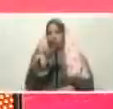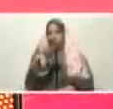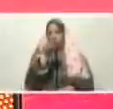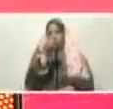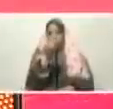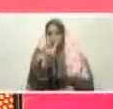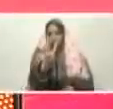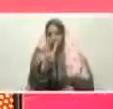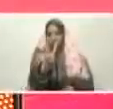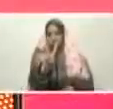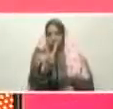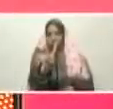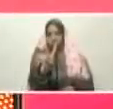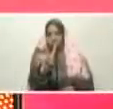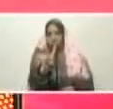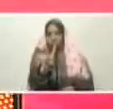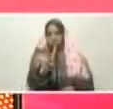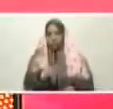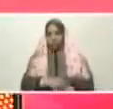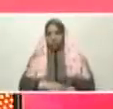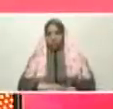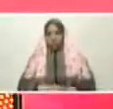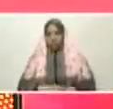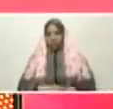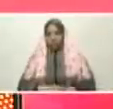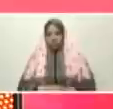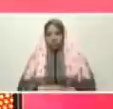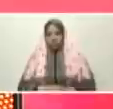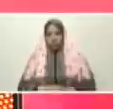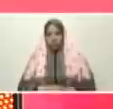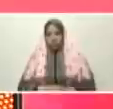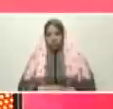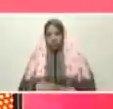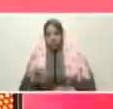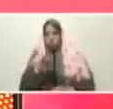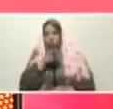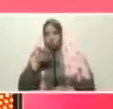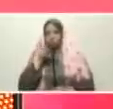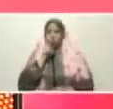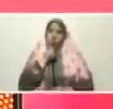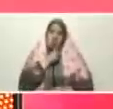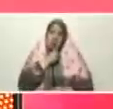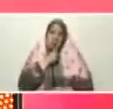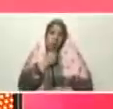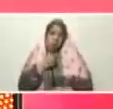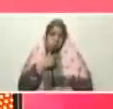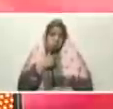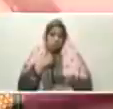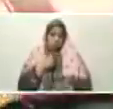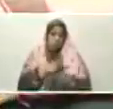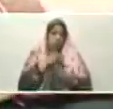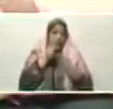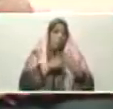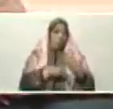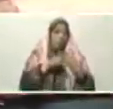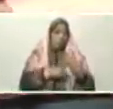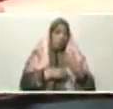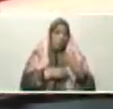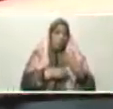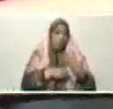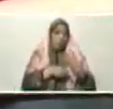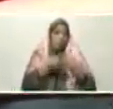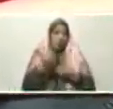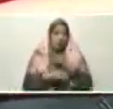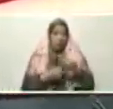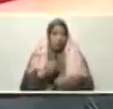y vayamos a una lo que yo llamo y así se los propongo y ahora en la sesión privada que vamos a tener